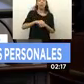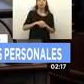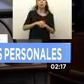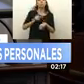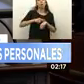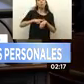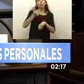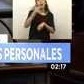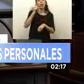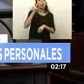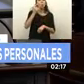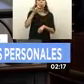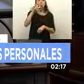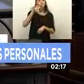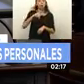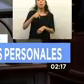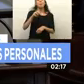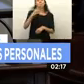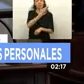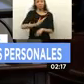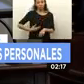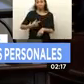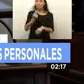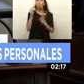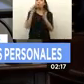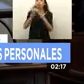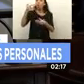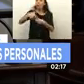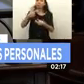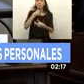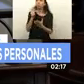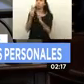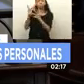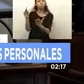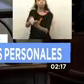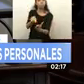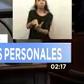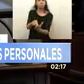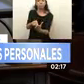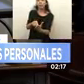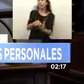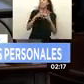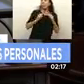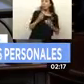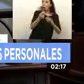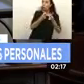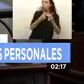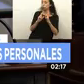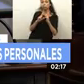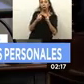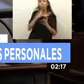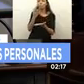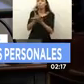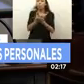le quisimos aplicar el precio de las naftas desde la secretaría de comercio y nos dijeron de todo no tuvimos